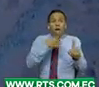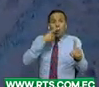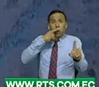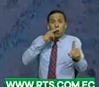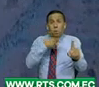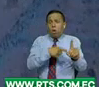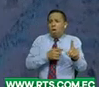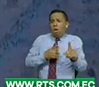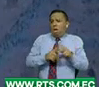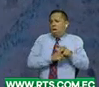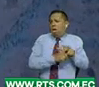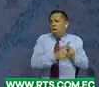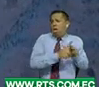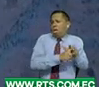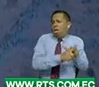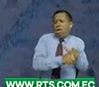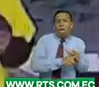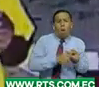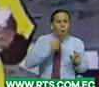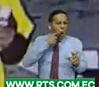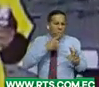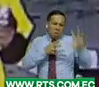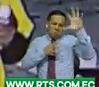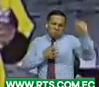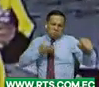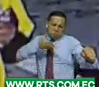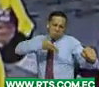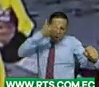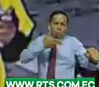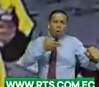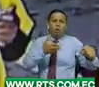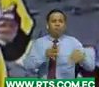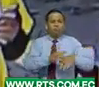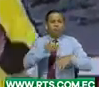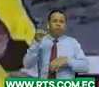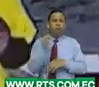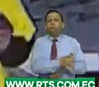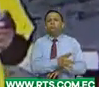el sujeto le disparó en la cara y lo abandonó